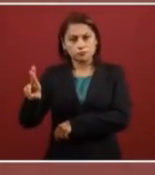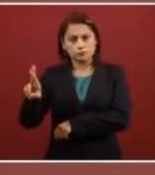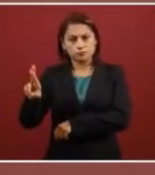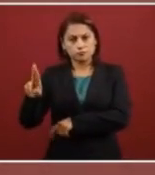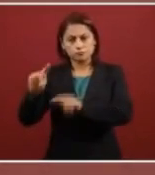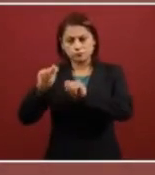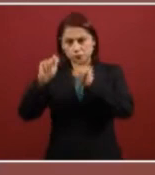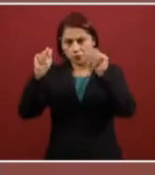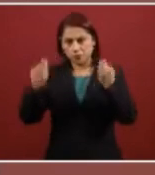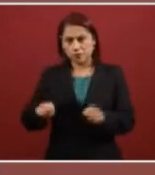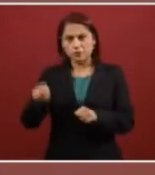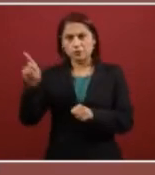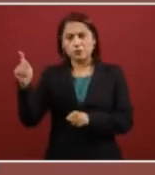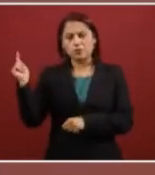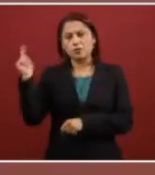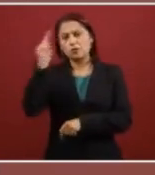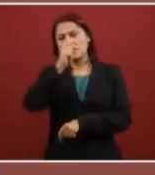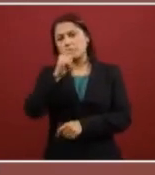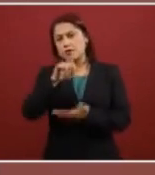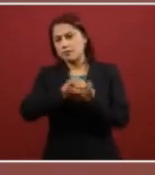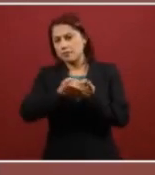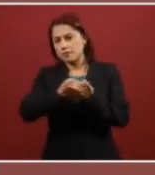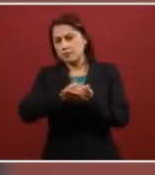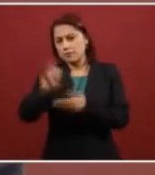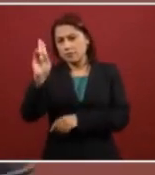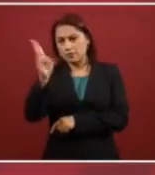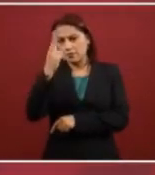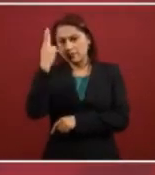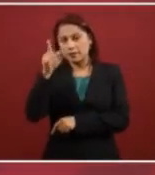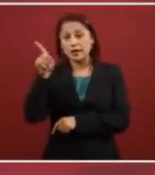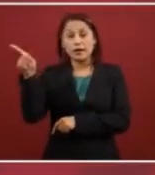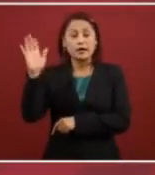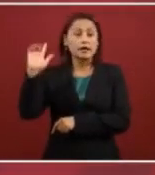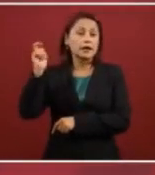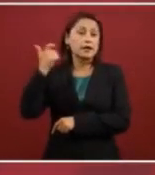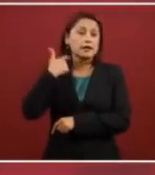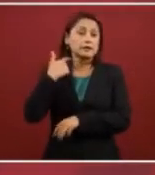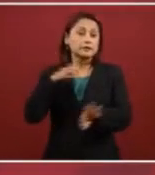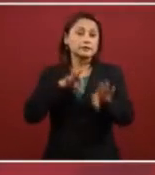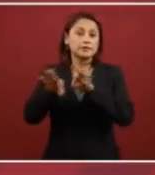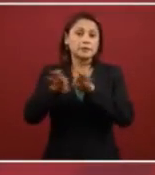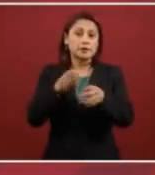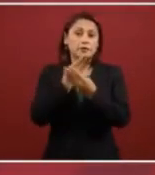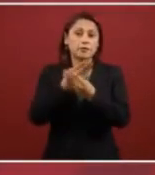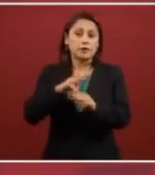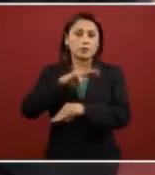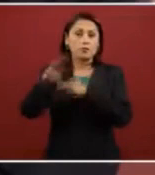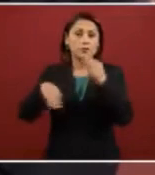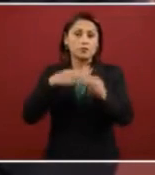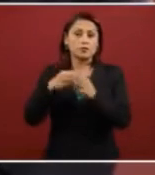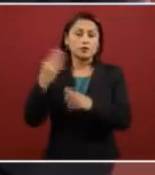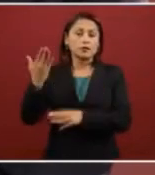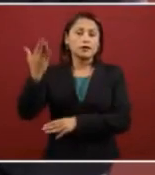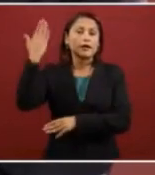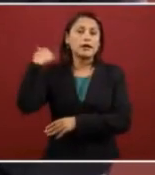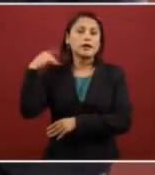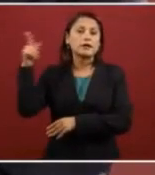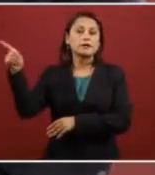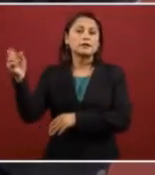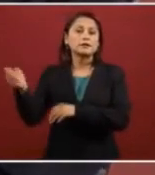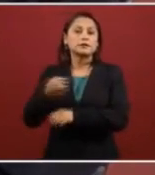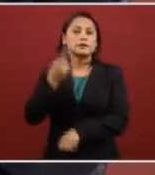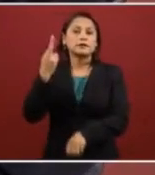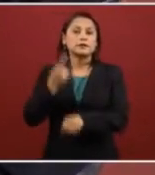York. Trabajó en el Banco Mundial antes. And he worked fue secretario de finanzas before, en el gobierno de la ciudad.